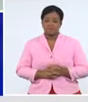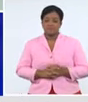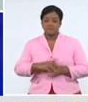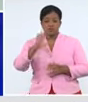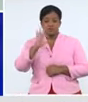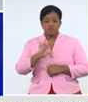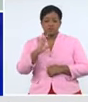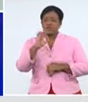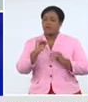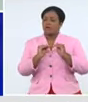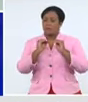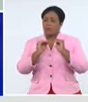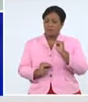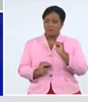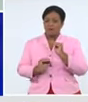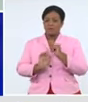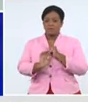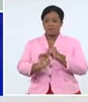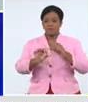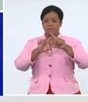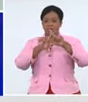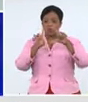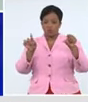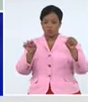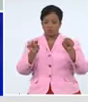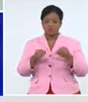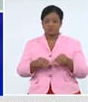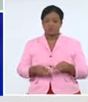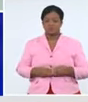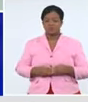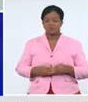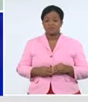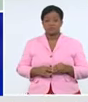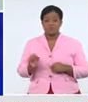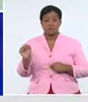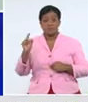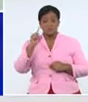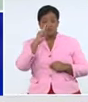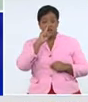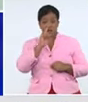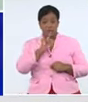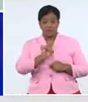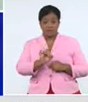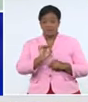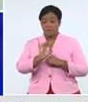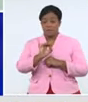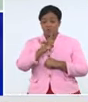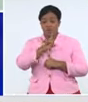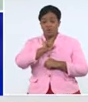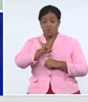bajas en nuestro país. Vamos finalmente de los